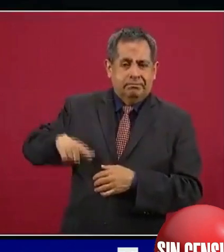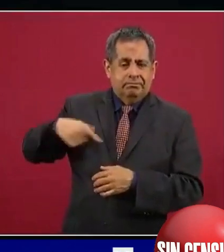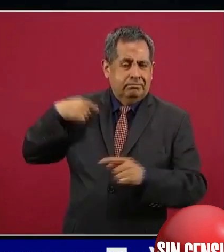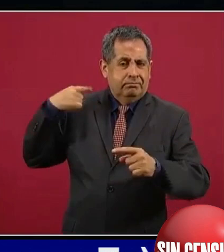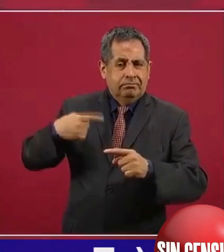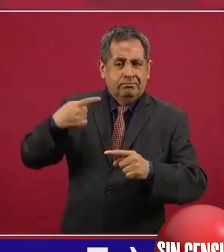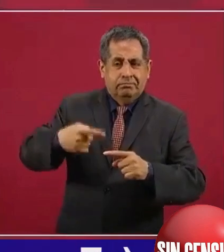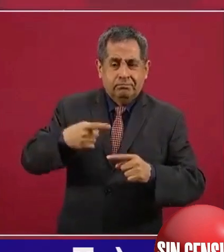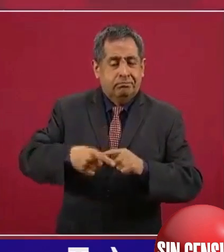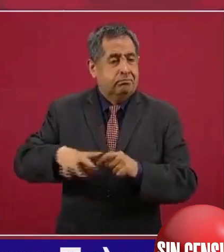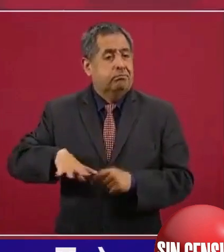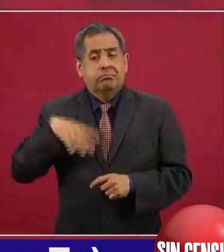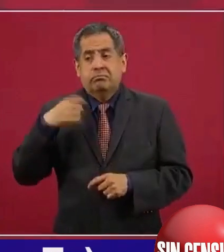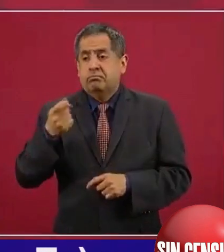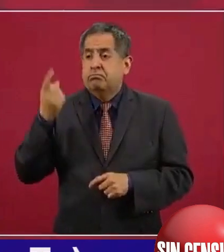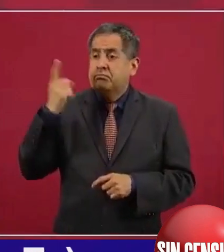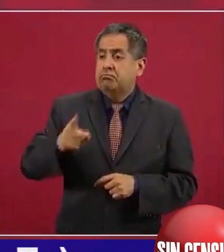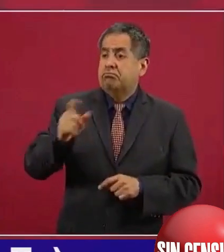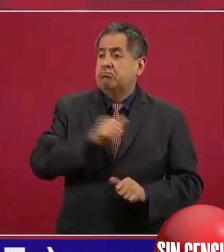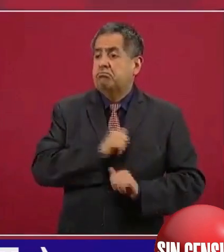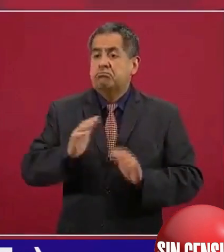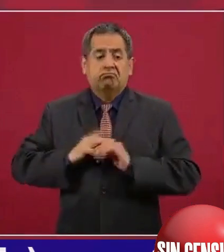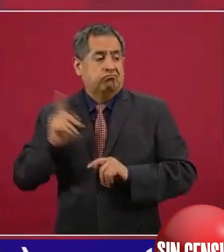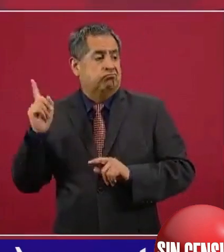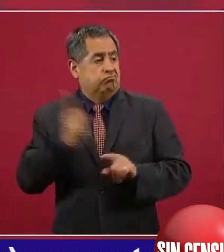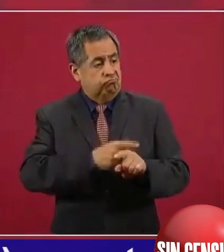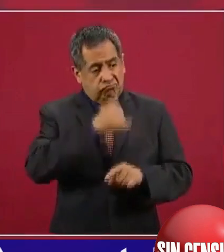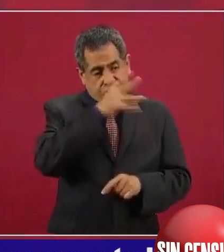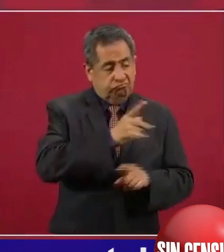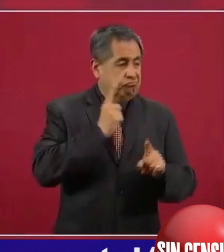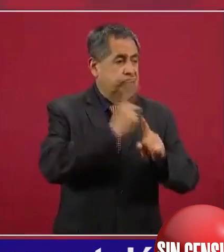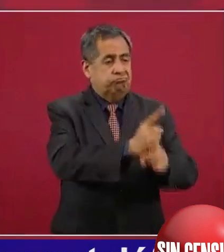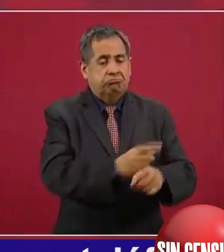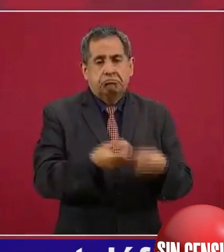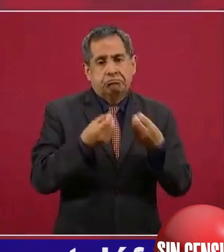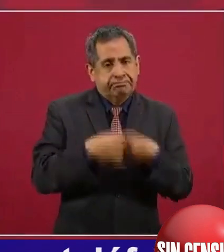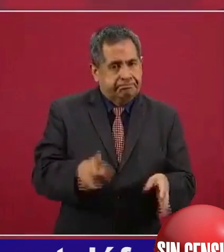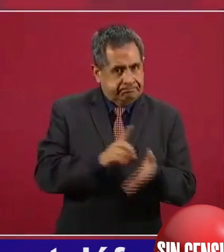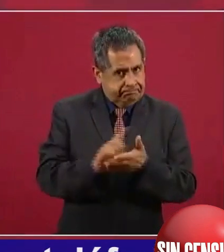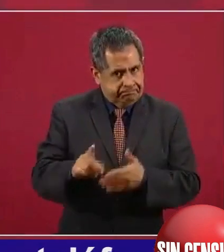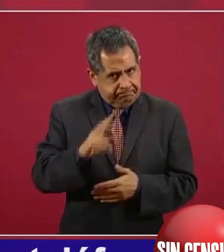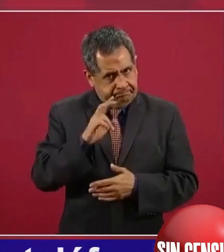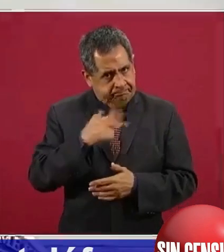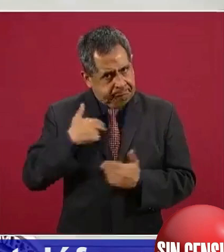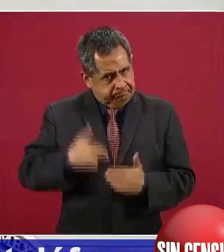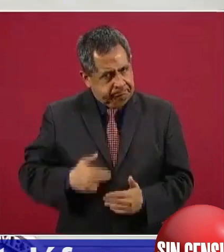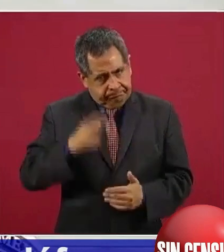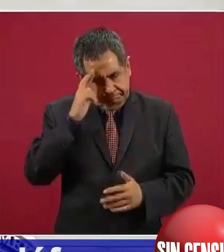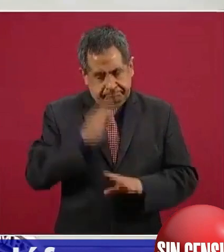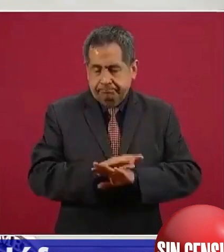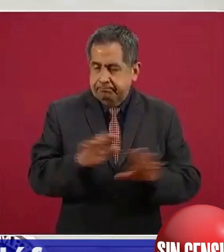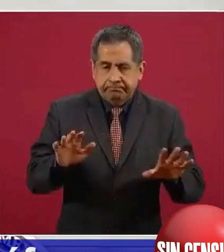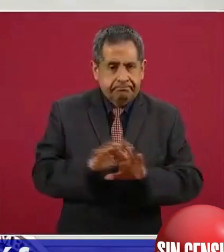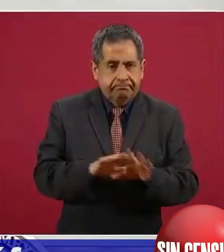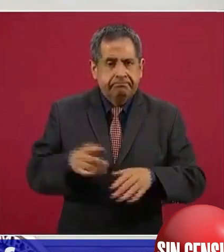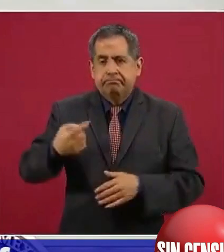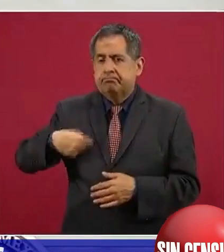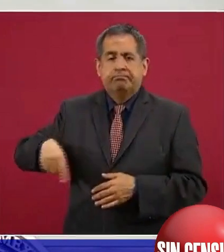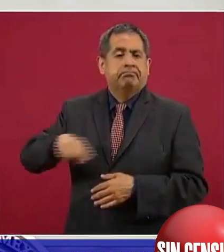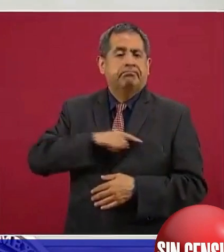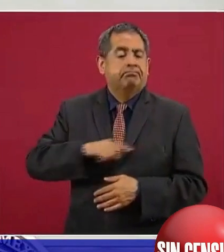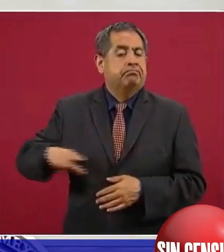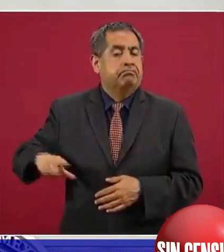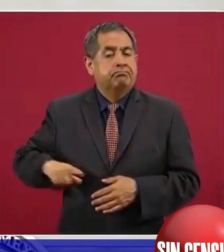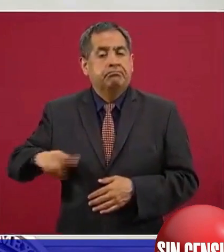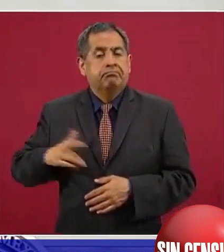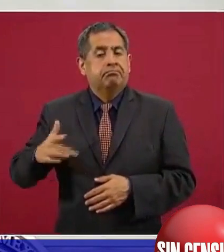de abuso de la fuerza pública, de violentación de los derechos humanos. Y nosotros somos un gobierno convencido